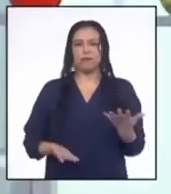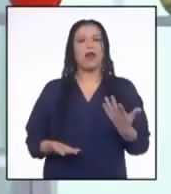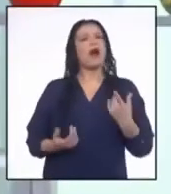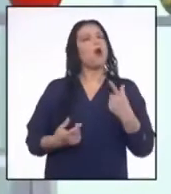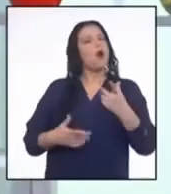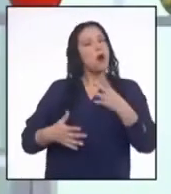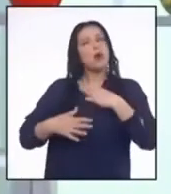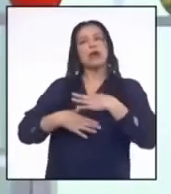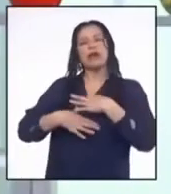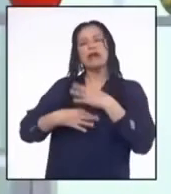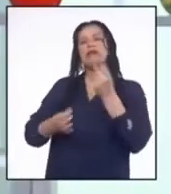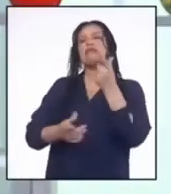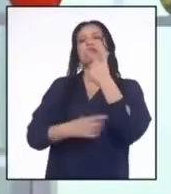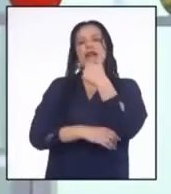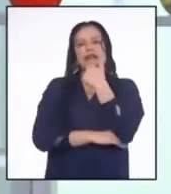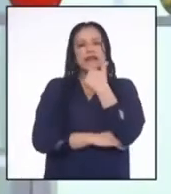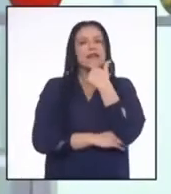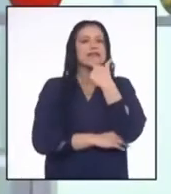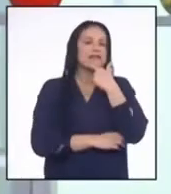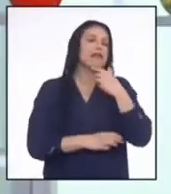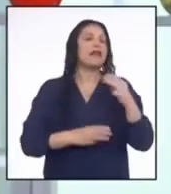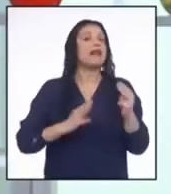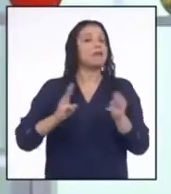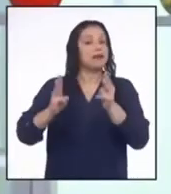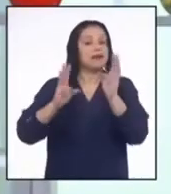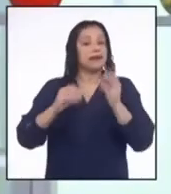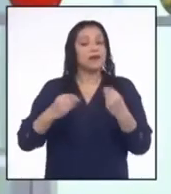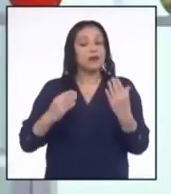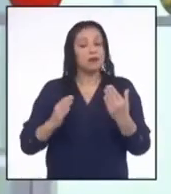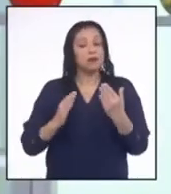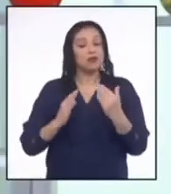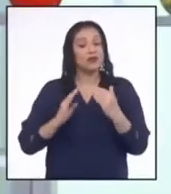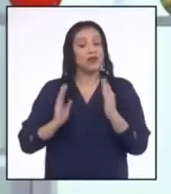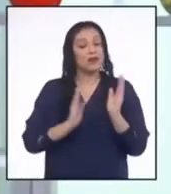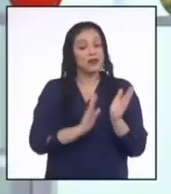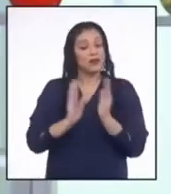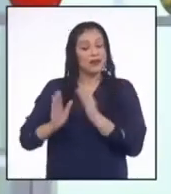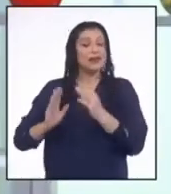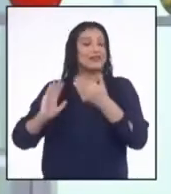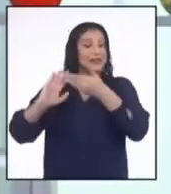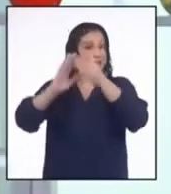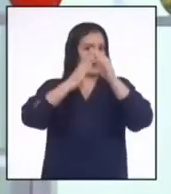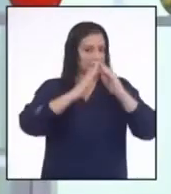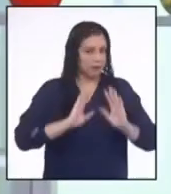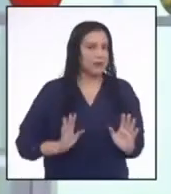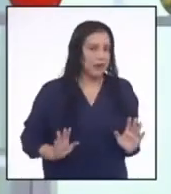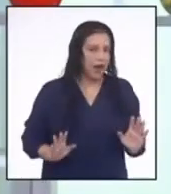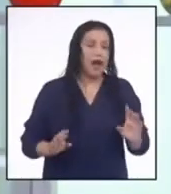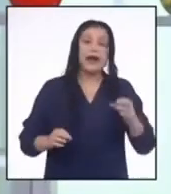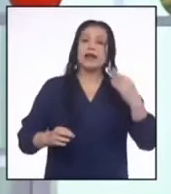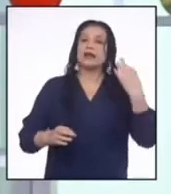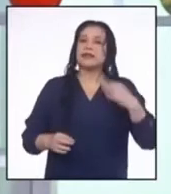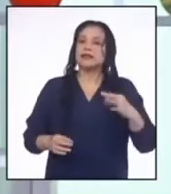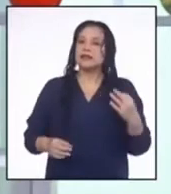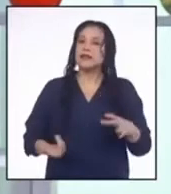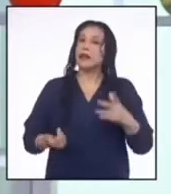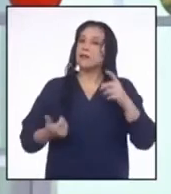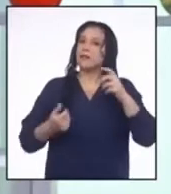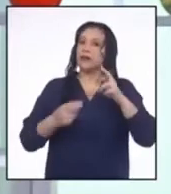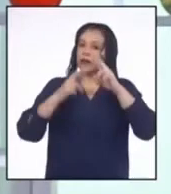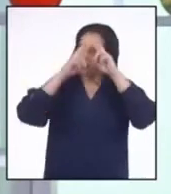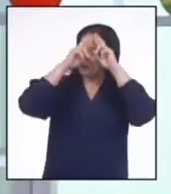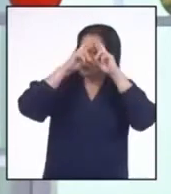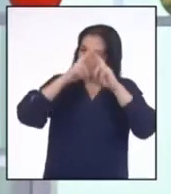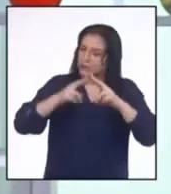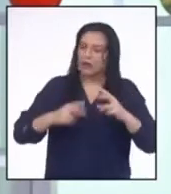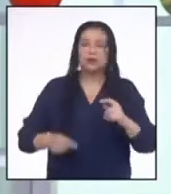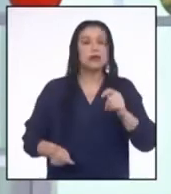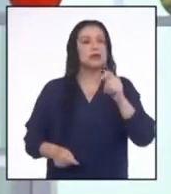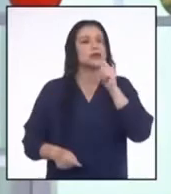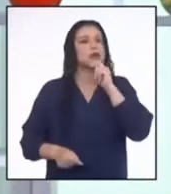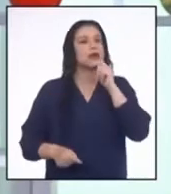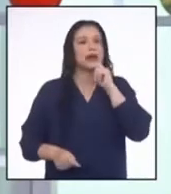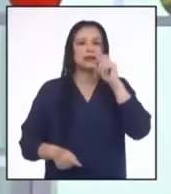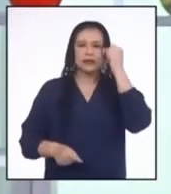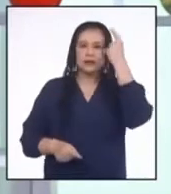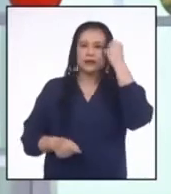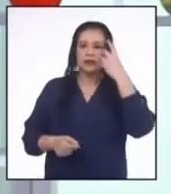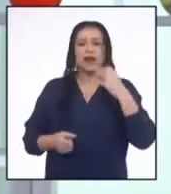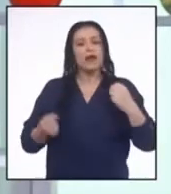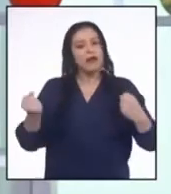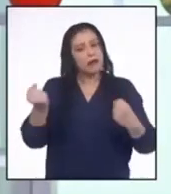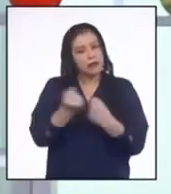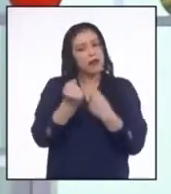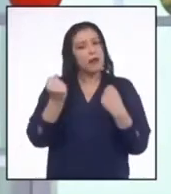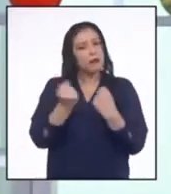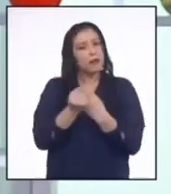Qué interesante la forma como se organizan en las comunidades, siempre teniendo en cuenta el respeto, tolerancia, comprensión y